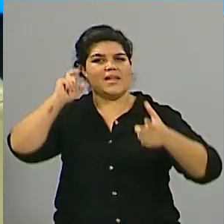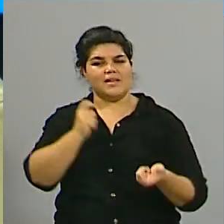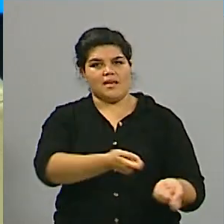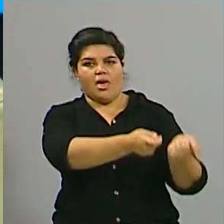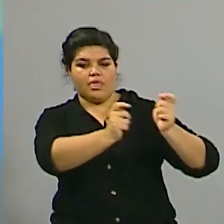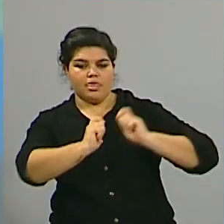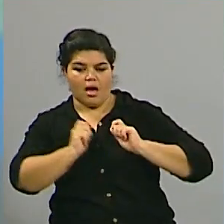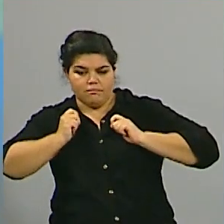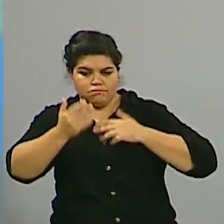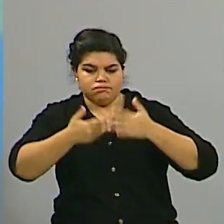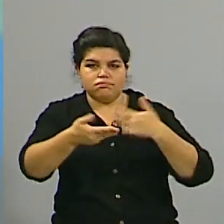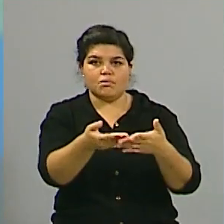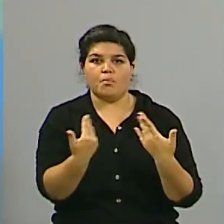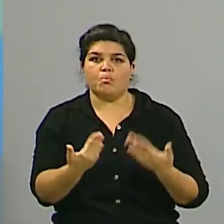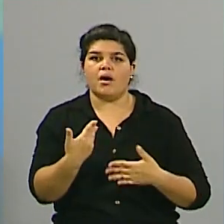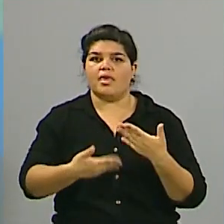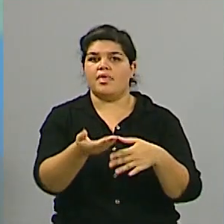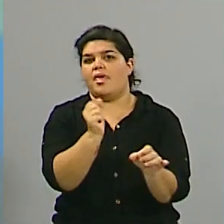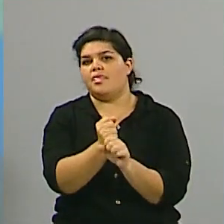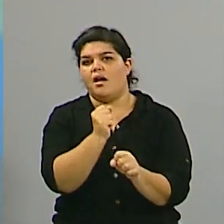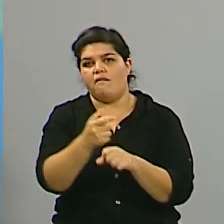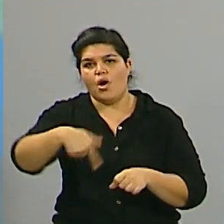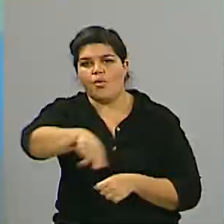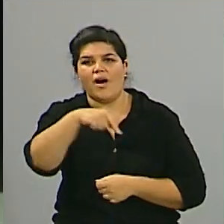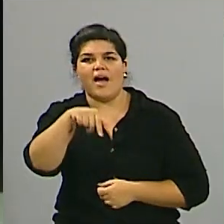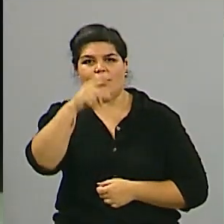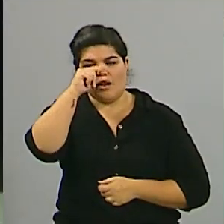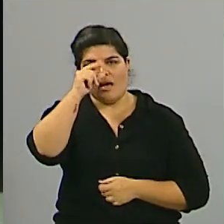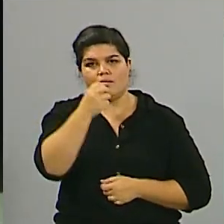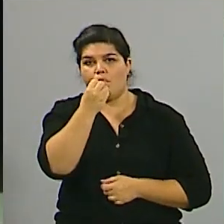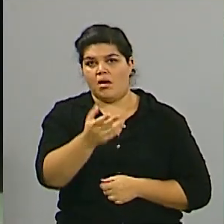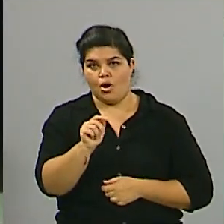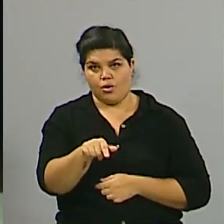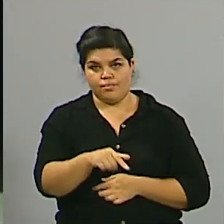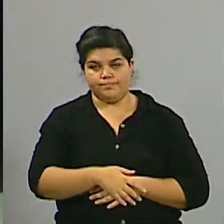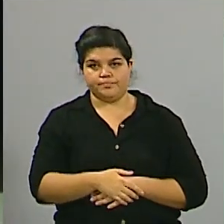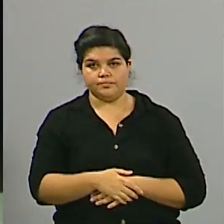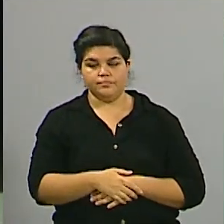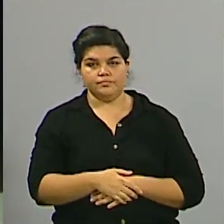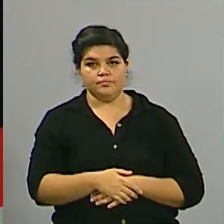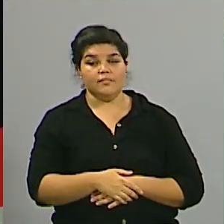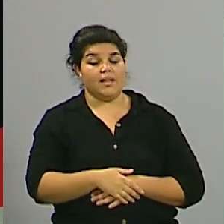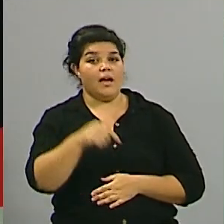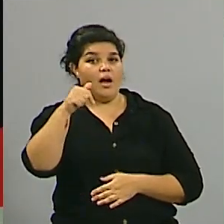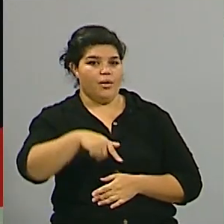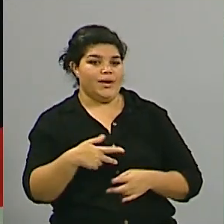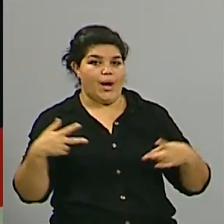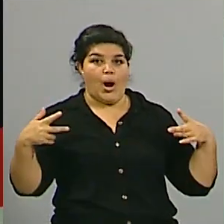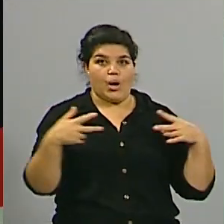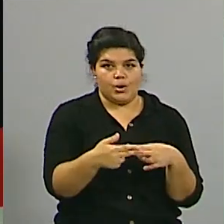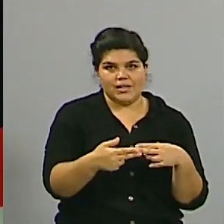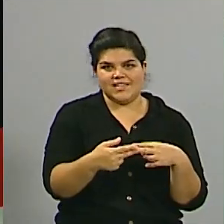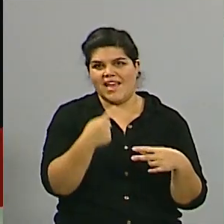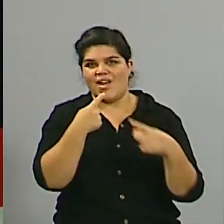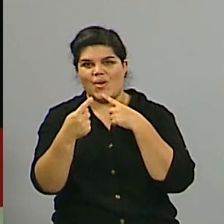permitirnos construir una nueva opción para los lacerinos en este caso. Tengo que ir al corte y cerrar la nota, ¿no, Carlos? Pero